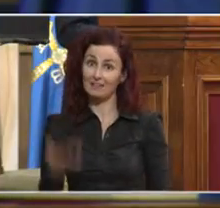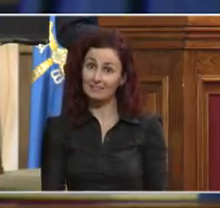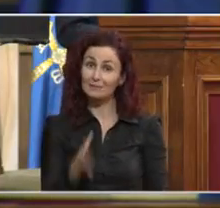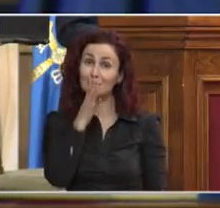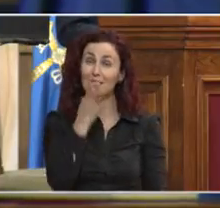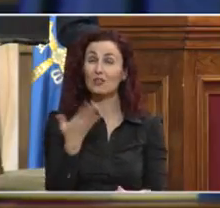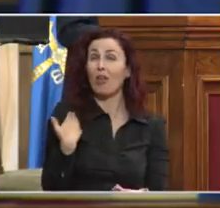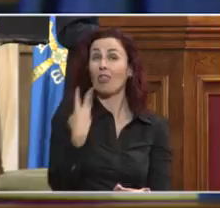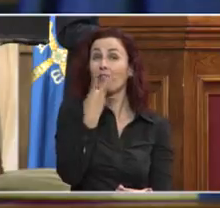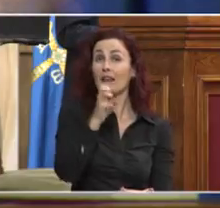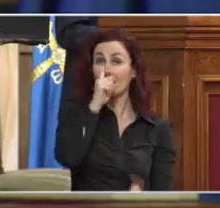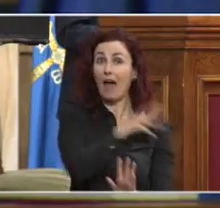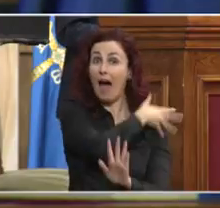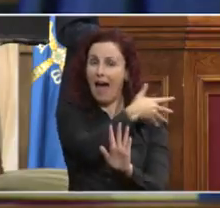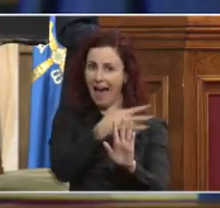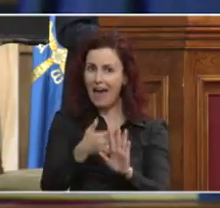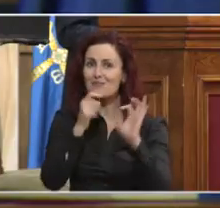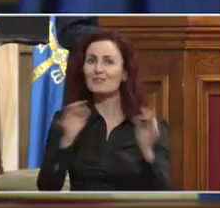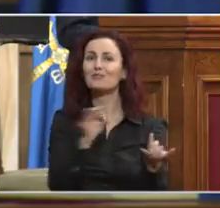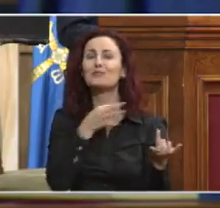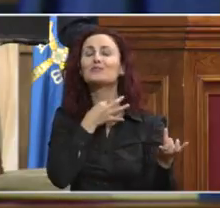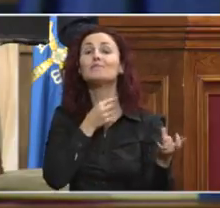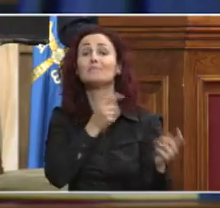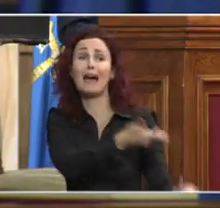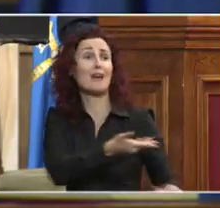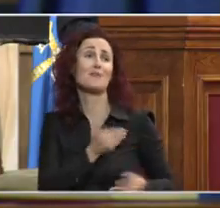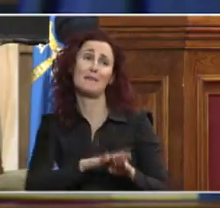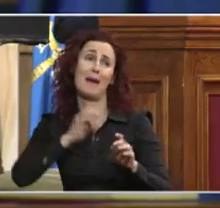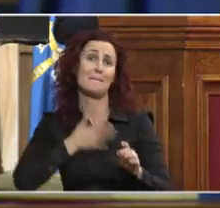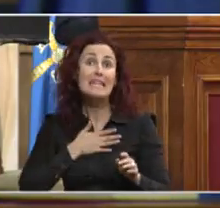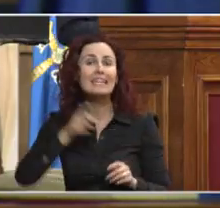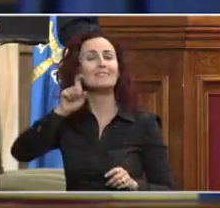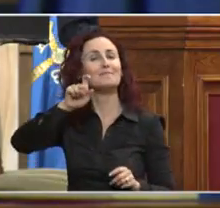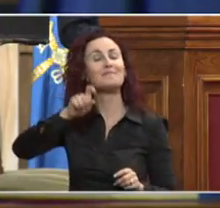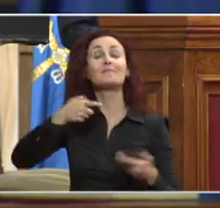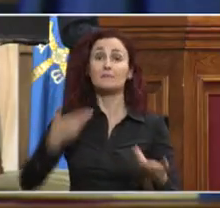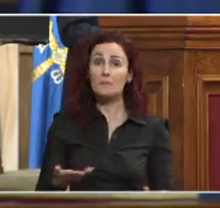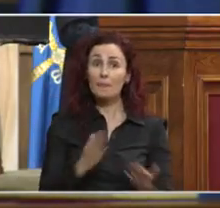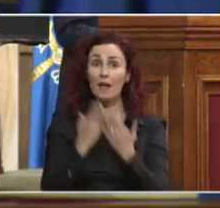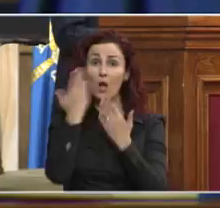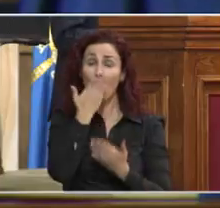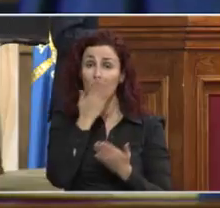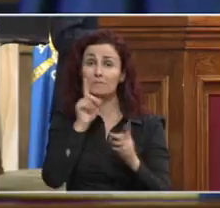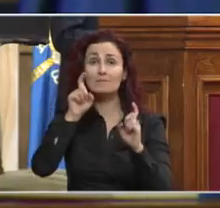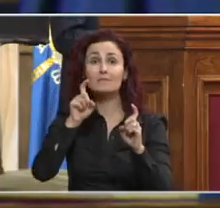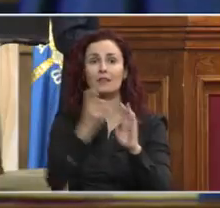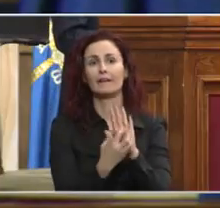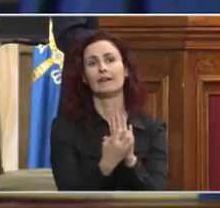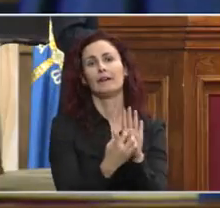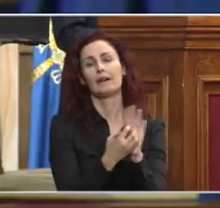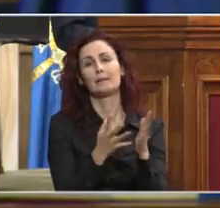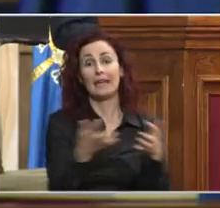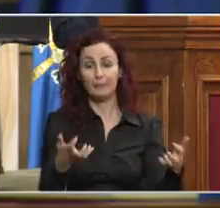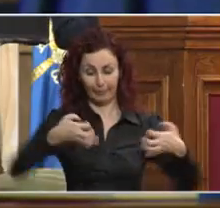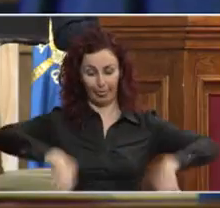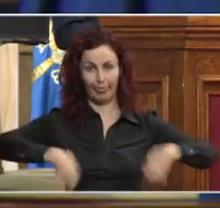como desde hace 30 años Le Luthier me han ayudado a dar clase. En las escuelas, por ejemplo, se enseña la gramática de la oración